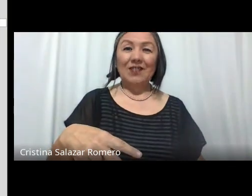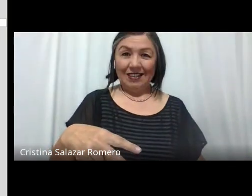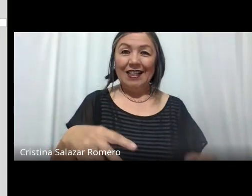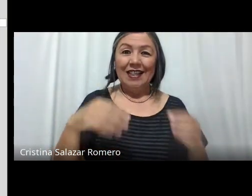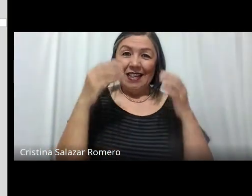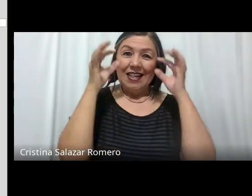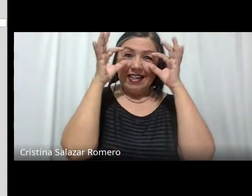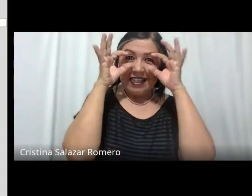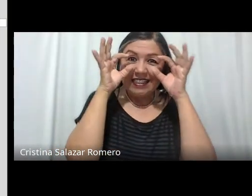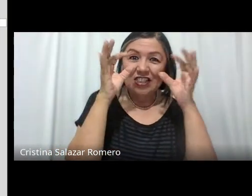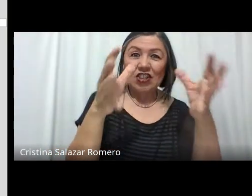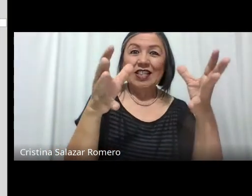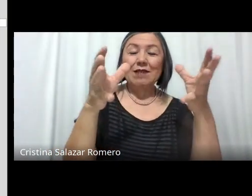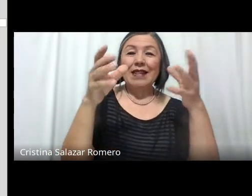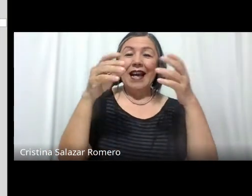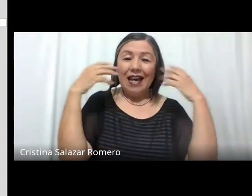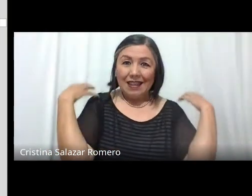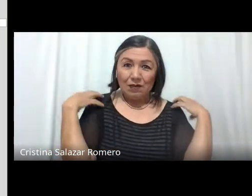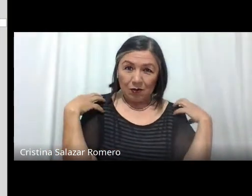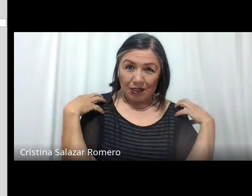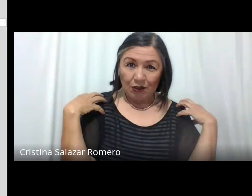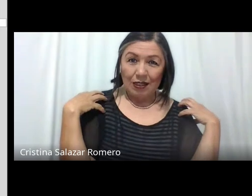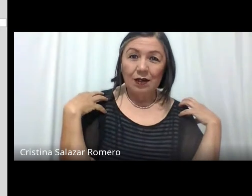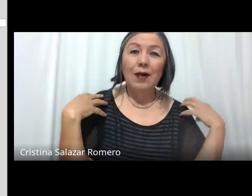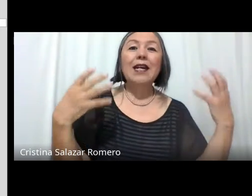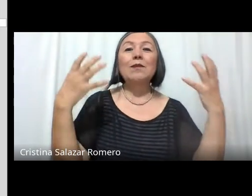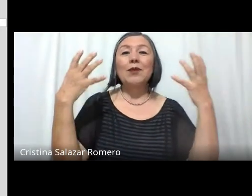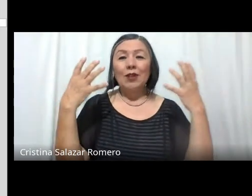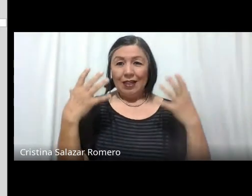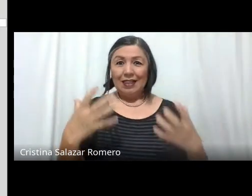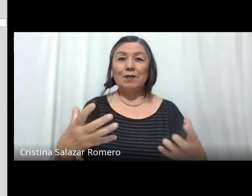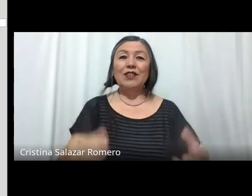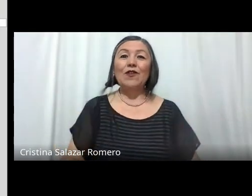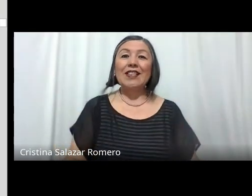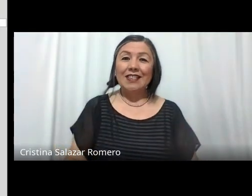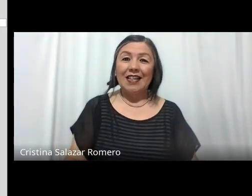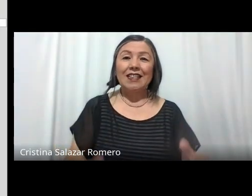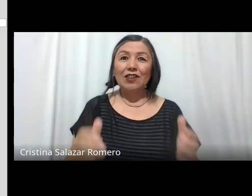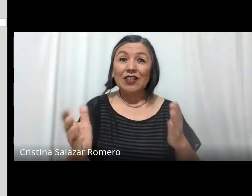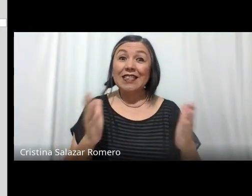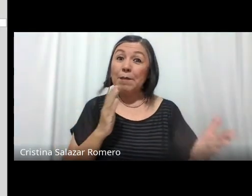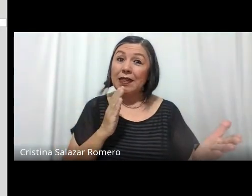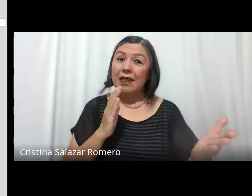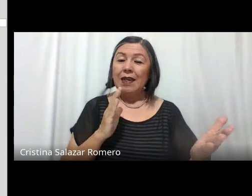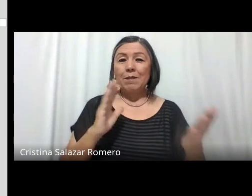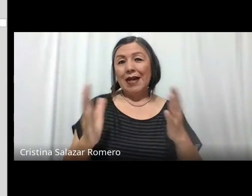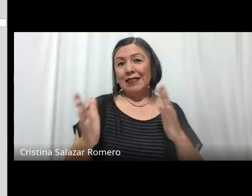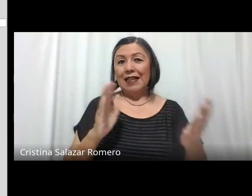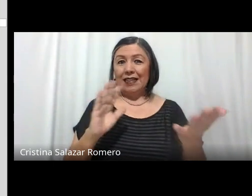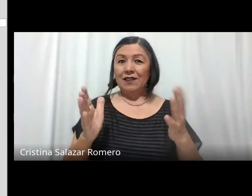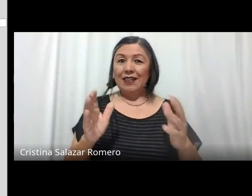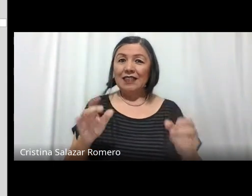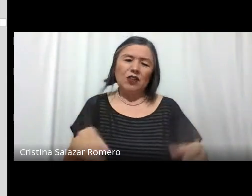Se fija la intención de la mirada, el movimiento del cuerpo, la expresión facial, y entonces a mí me